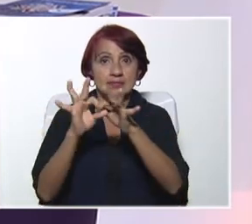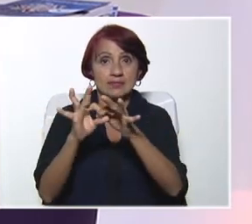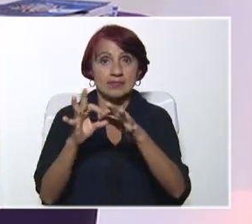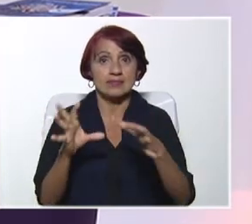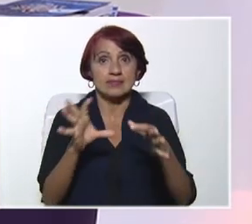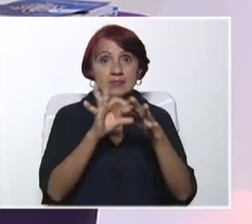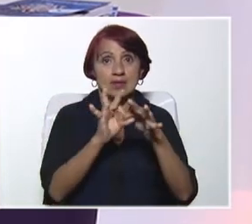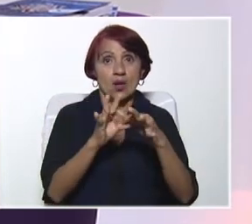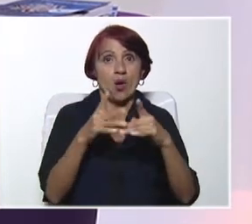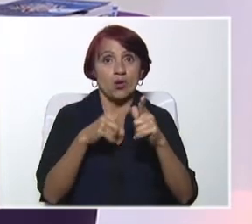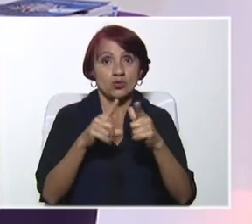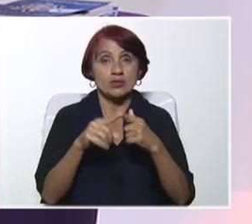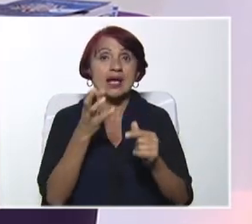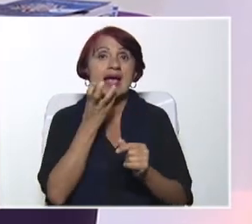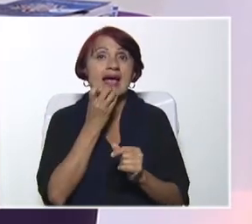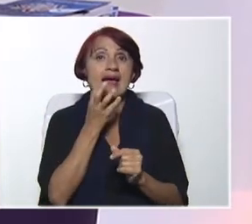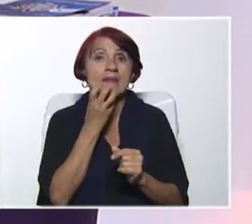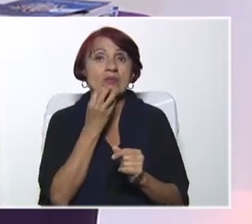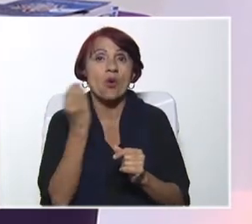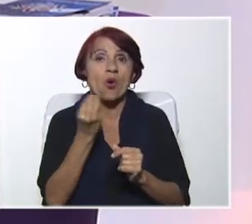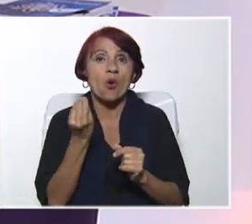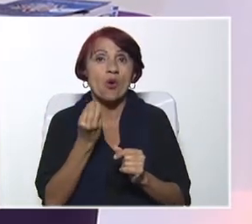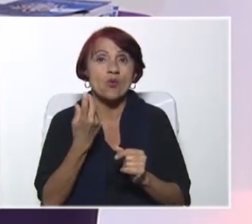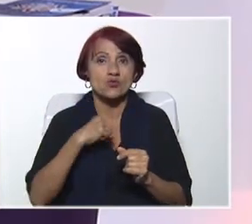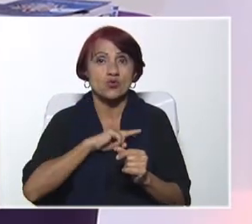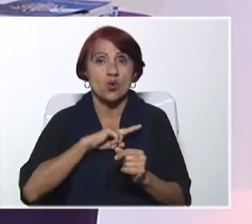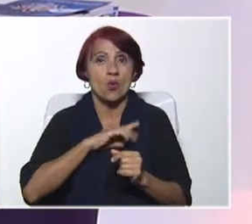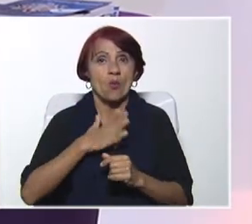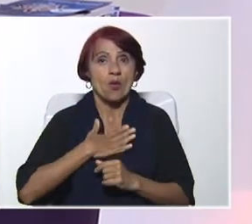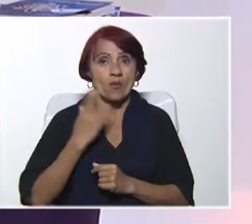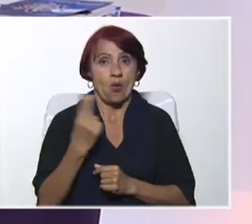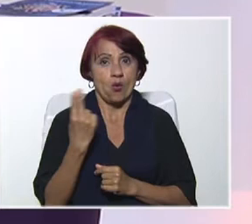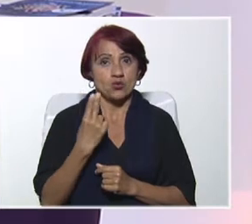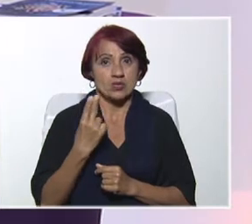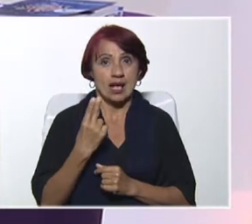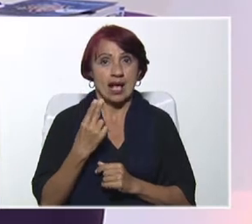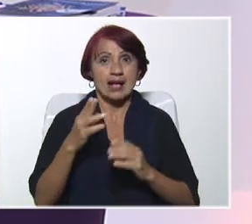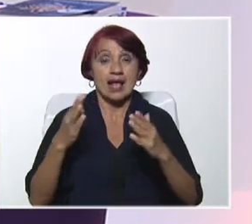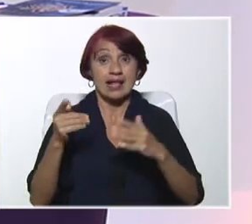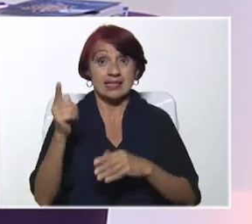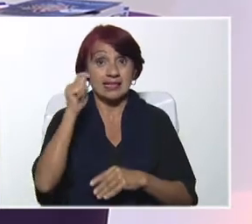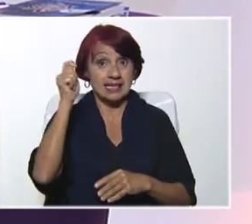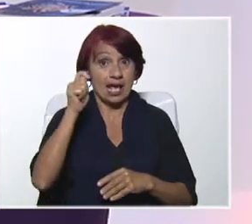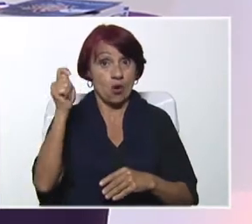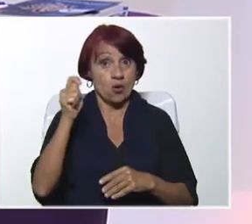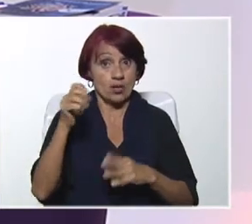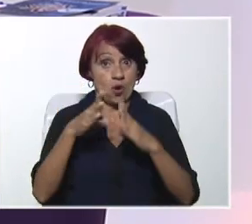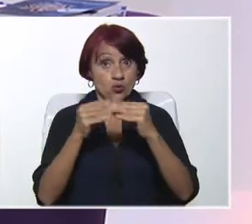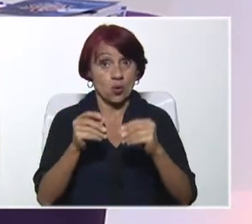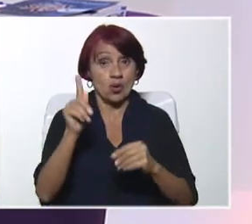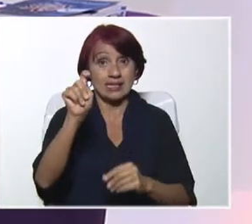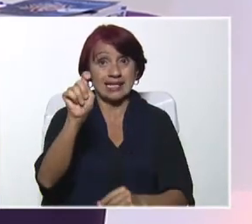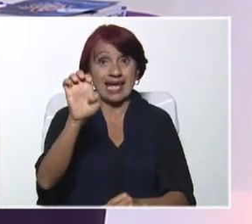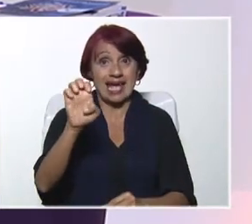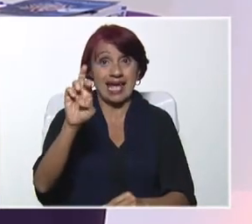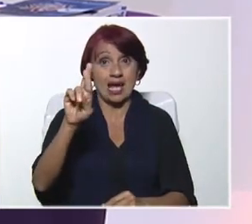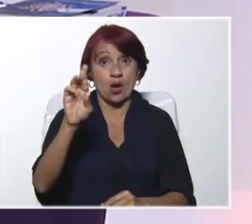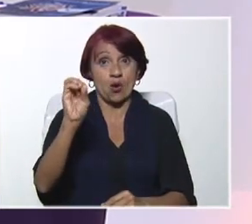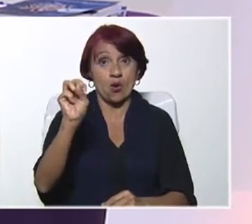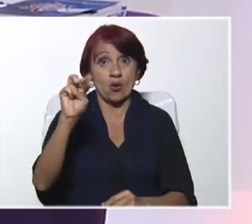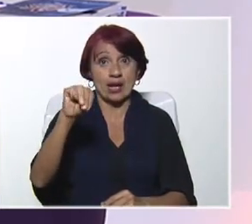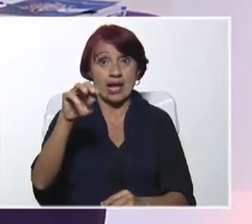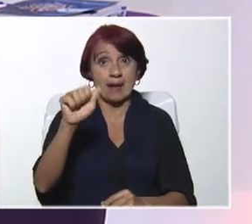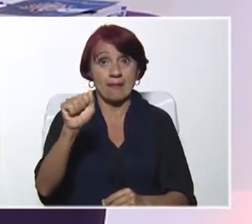B'C'. Veamos un ejemplo de cómo podemos utilizar el segundo teorema de Tales para resolver